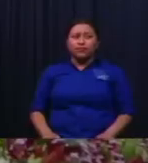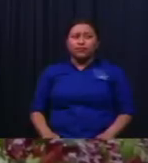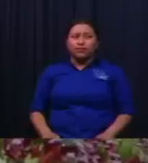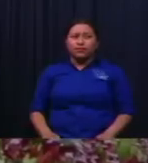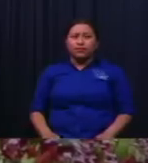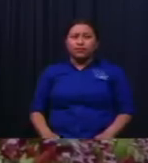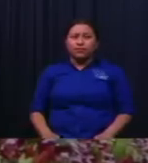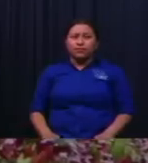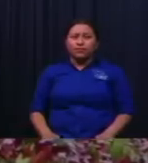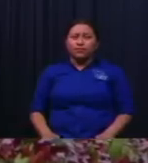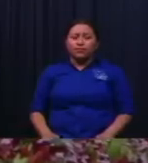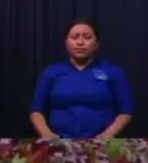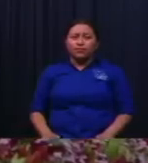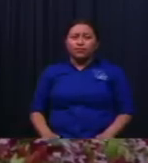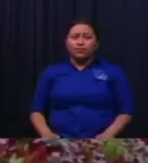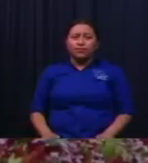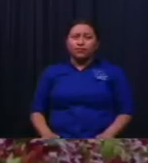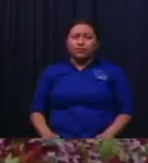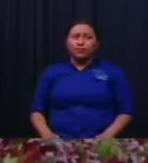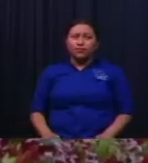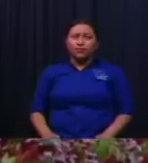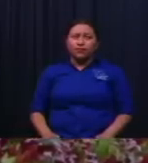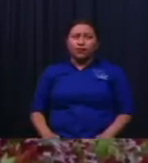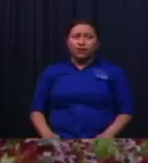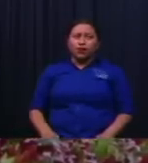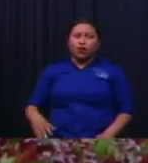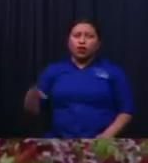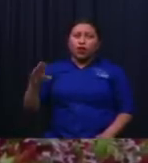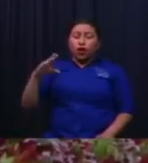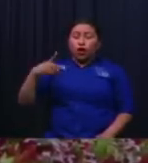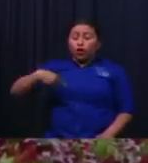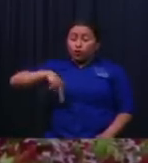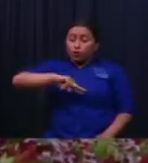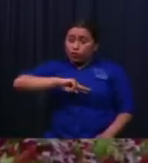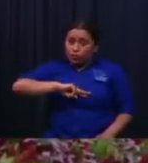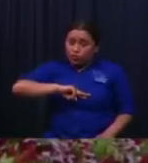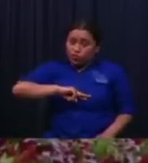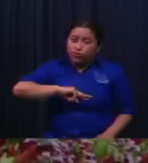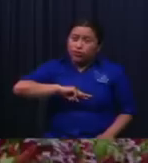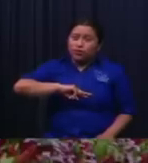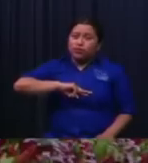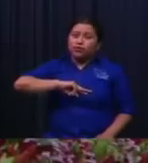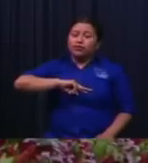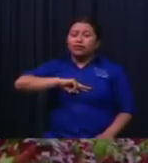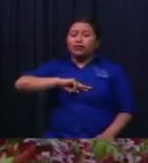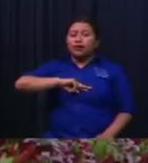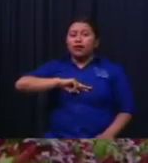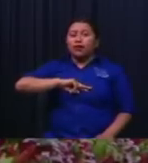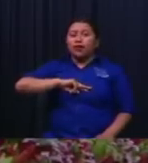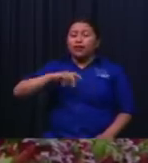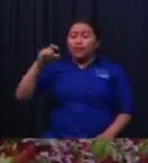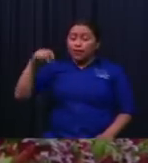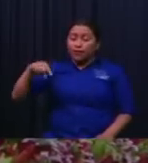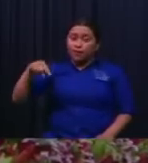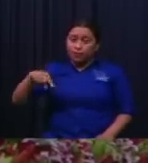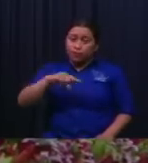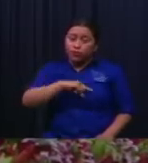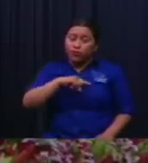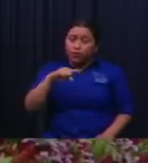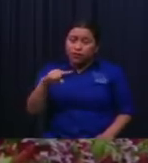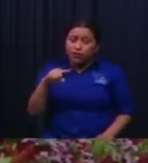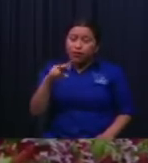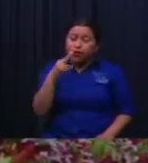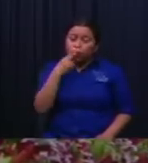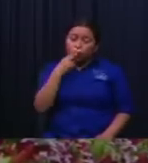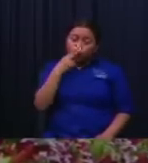Porque nosotros, mire, hermano, por eso debemos de ser mansos. No como mi hermano Julio Manso, ¿verdad? Él ya es